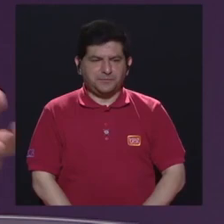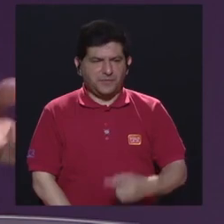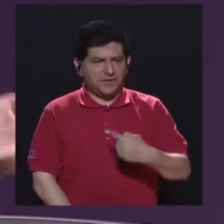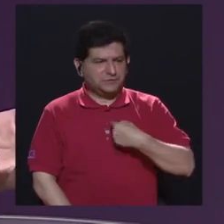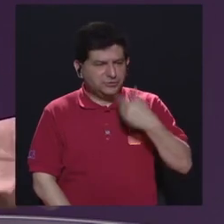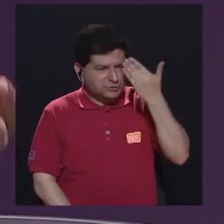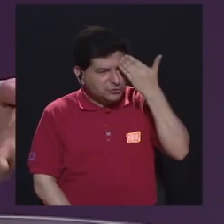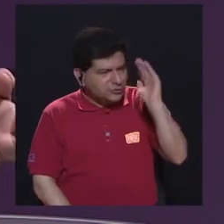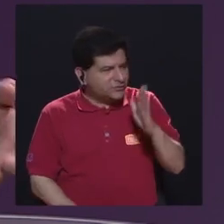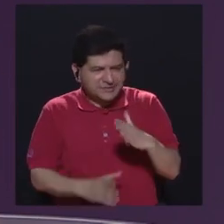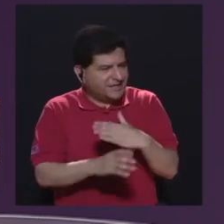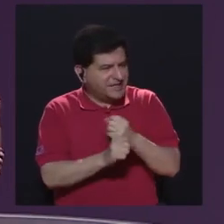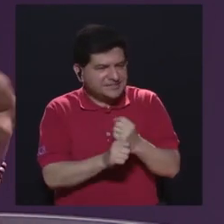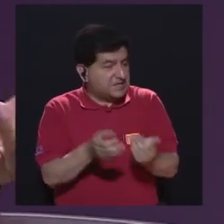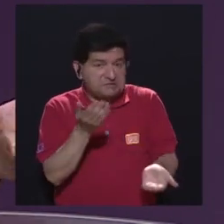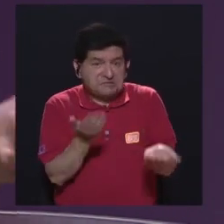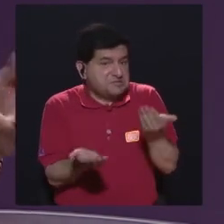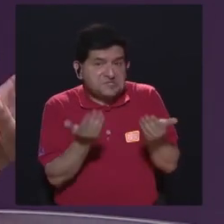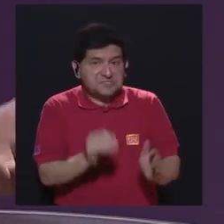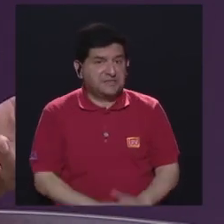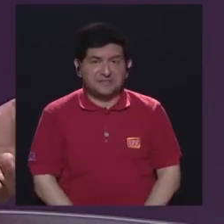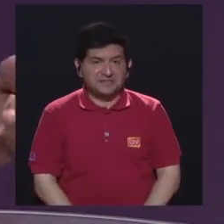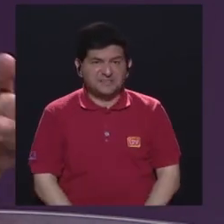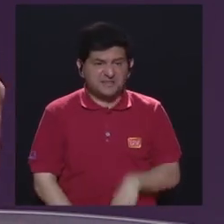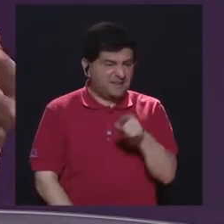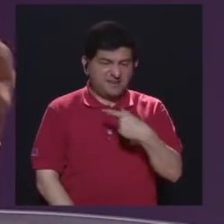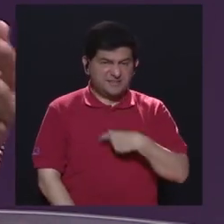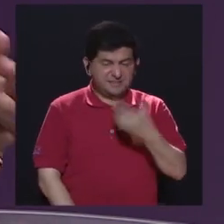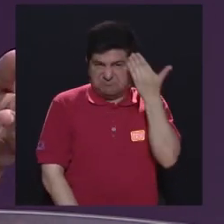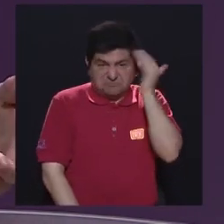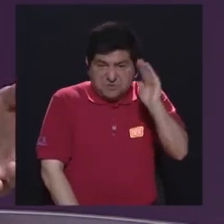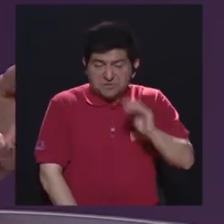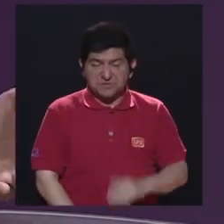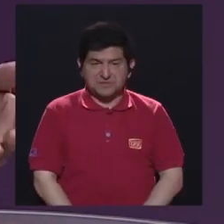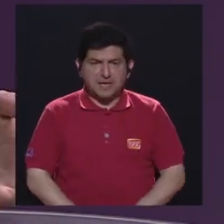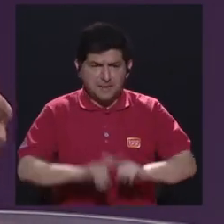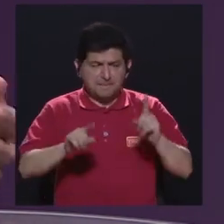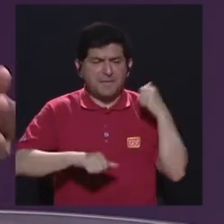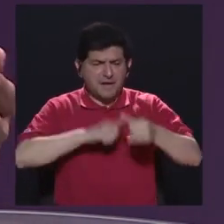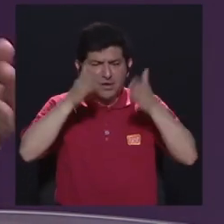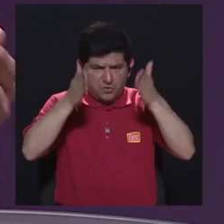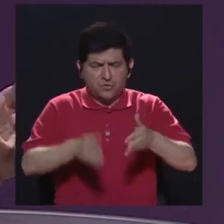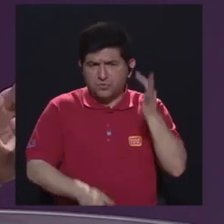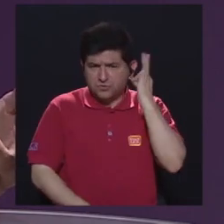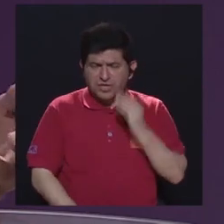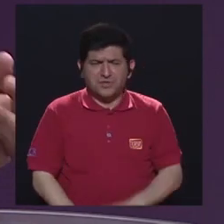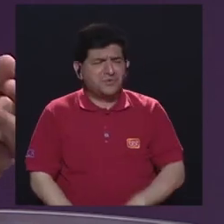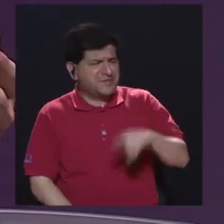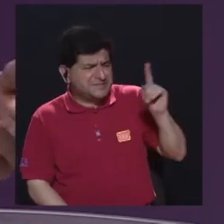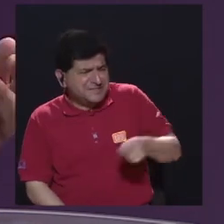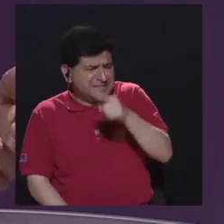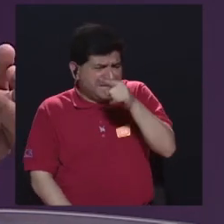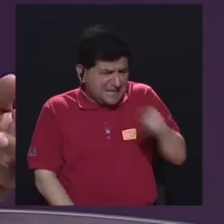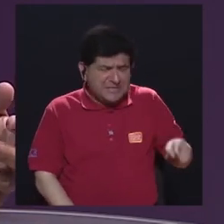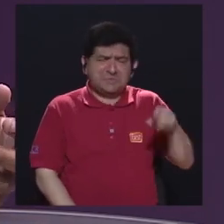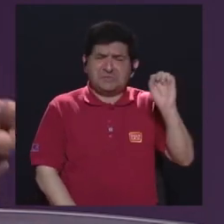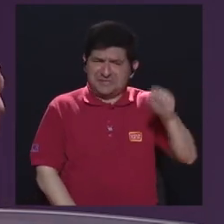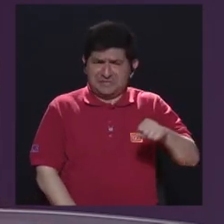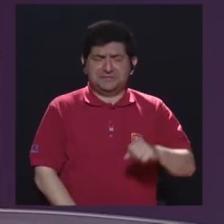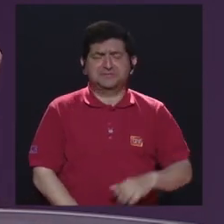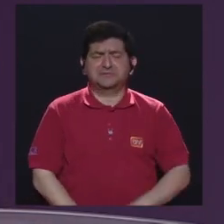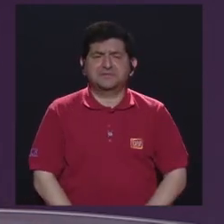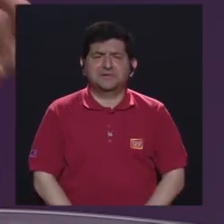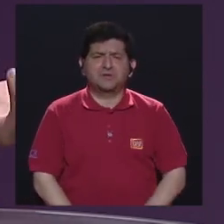no sé si haría, tampoco sé si yo tengo esa gana, pero definitivamente hay un feminismo que es abolicionista, definitivamente si